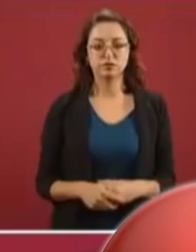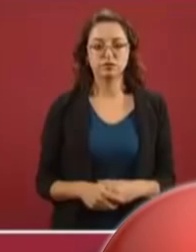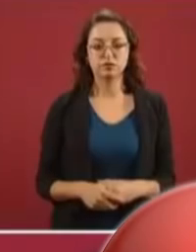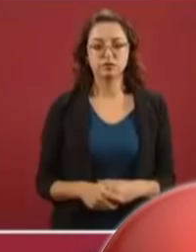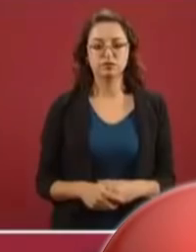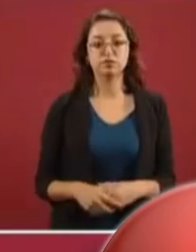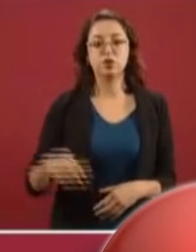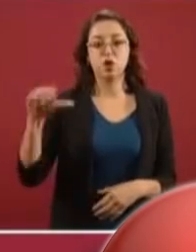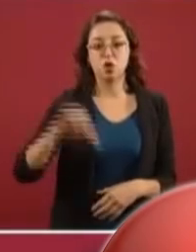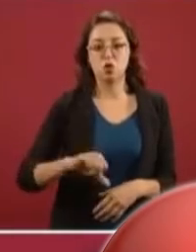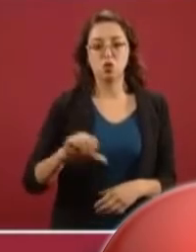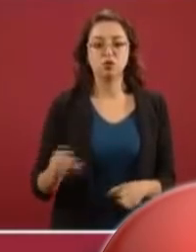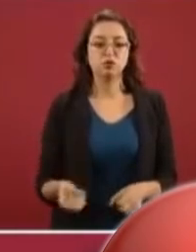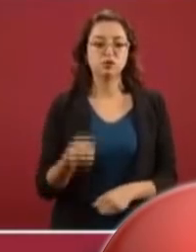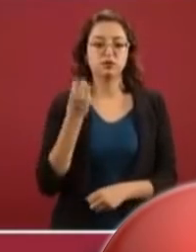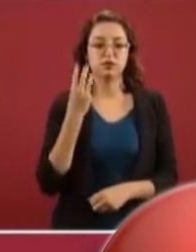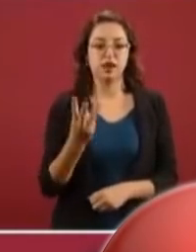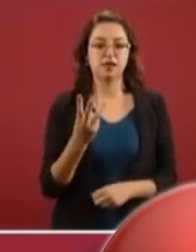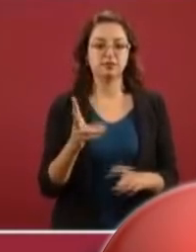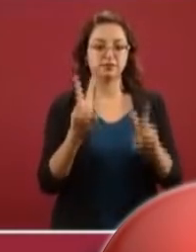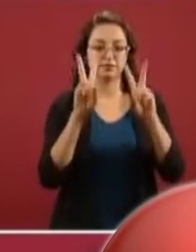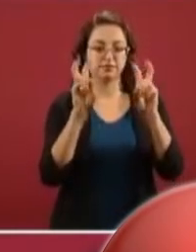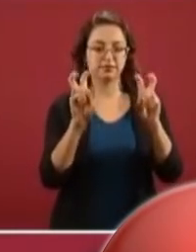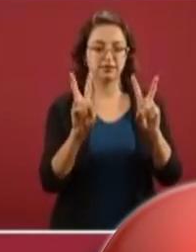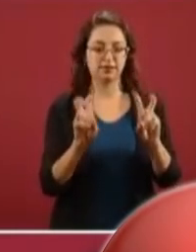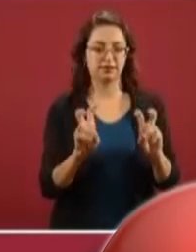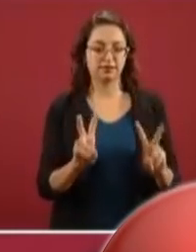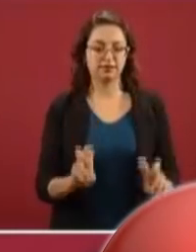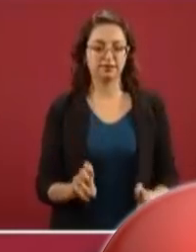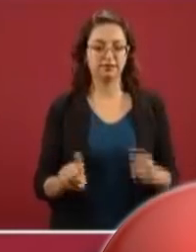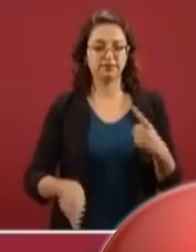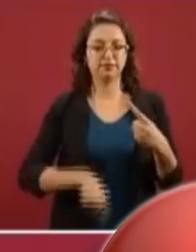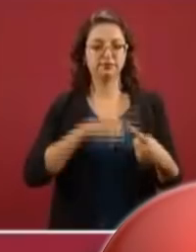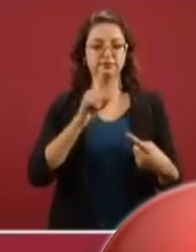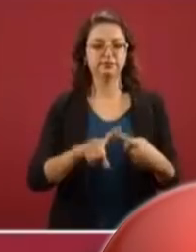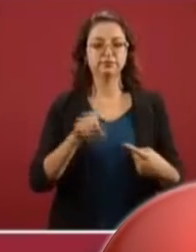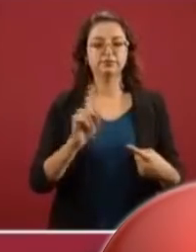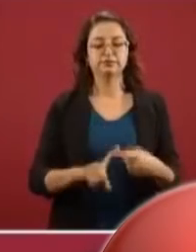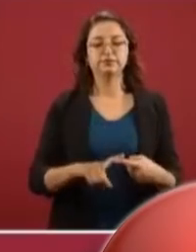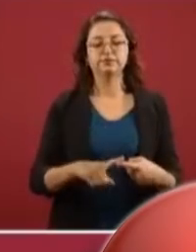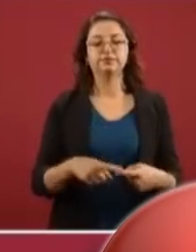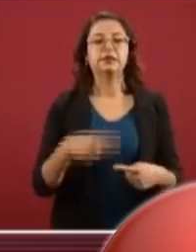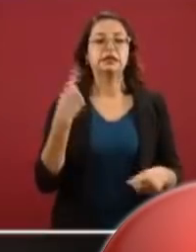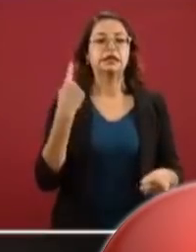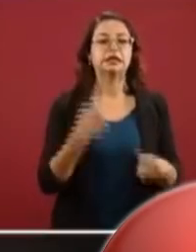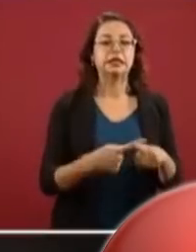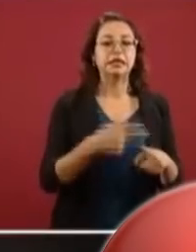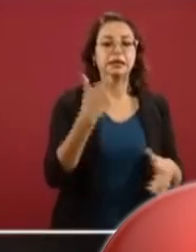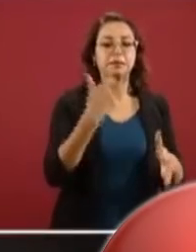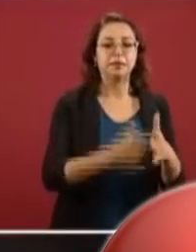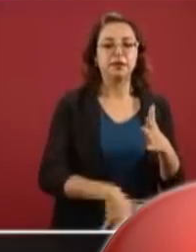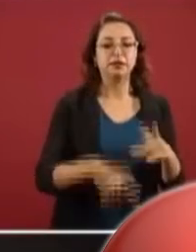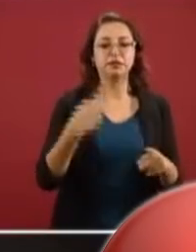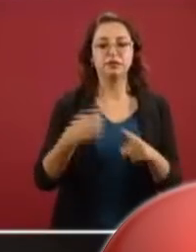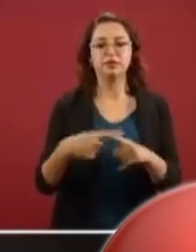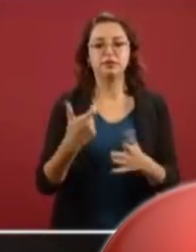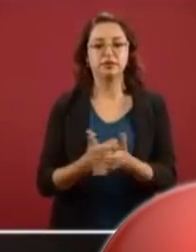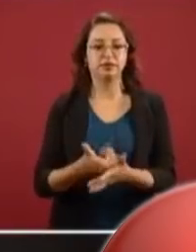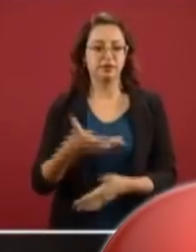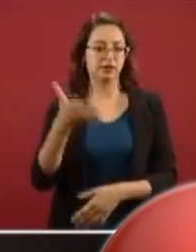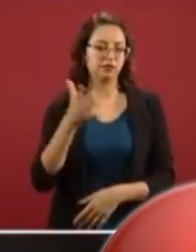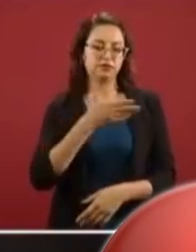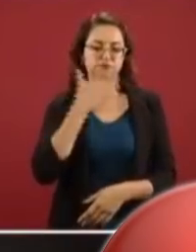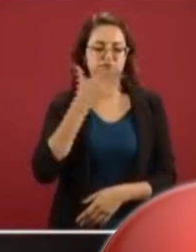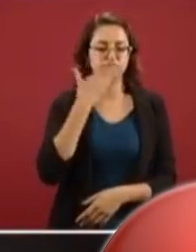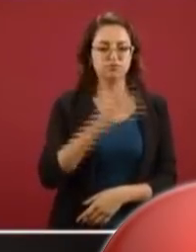tres temas. Primero, lo del quién es quién en los precios, porque es lunes,